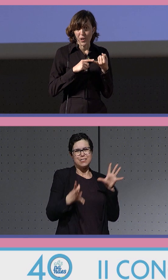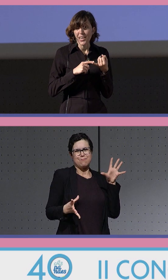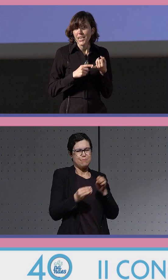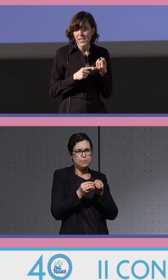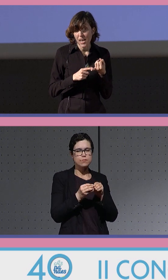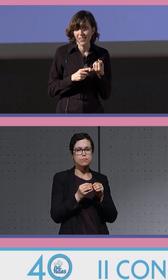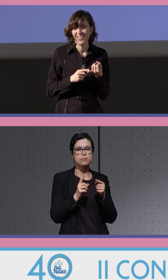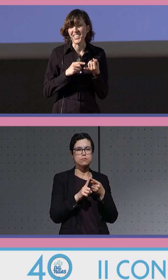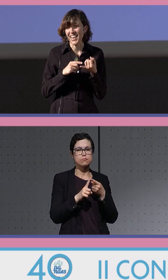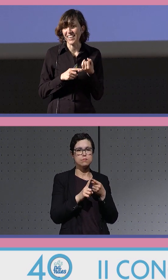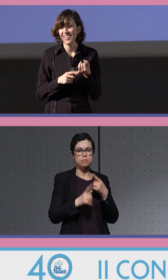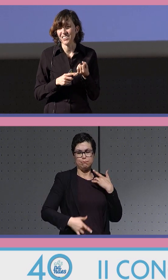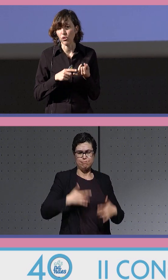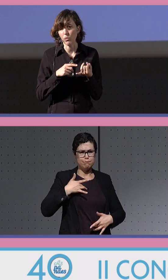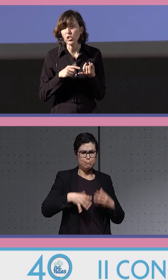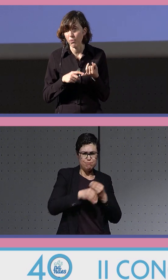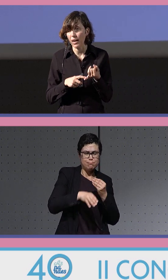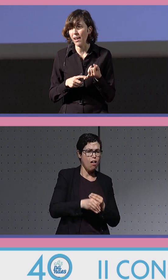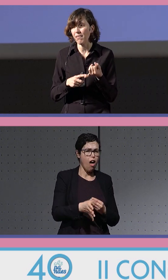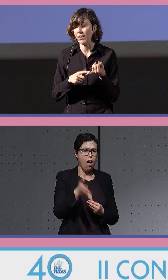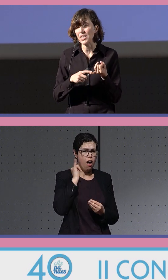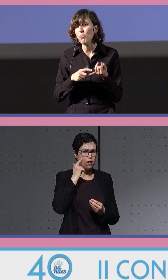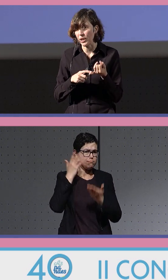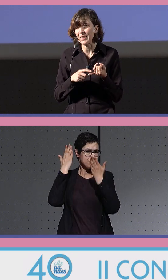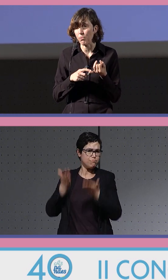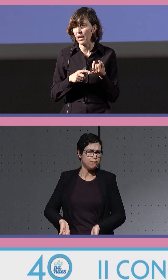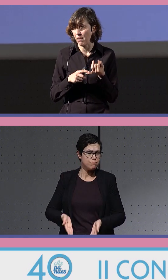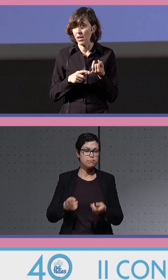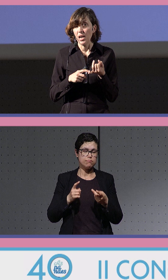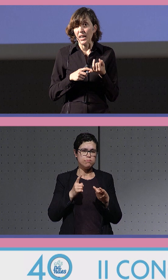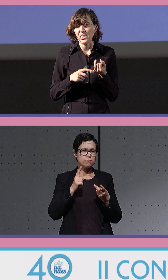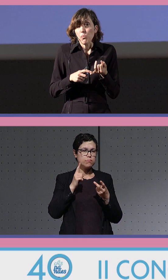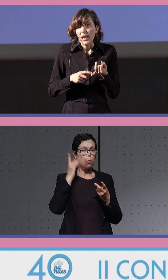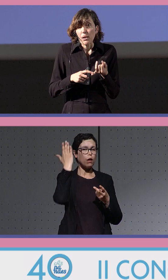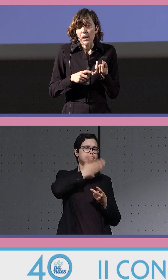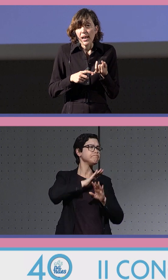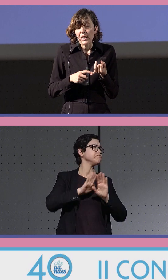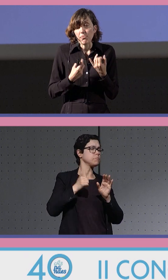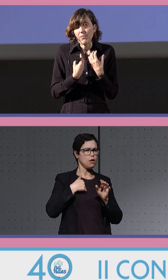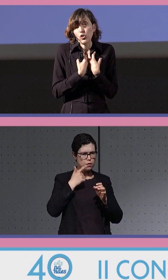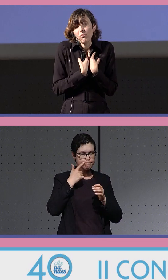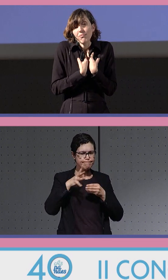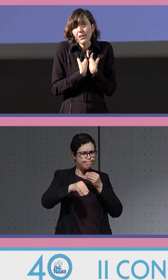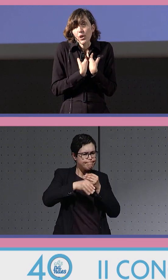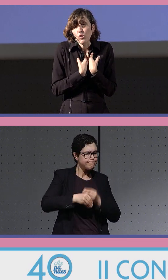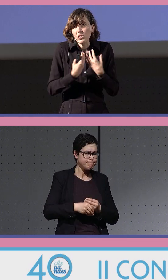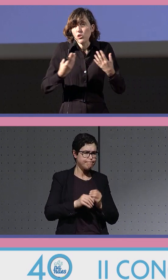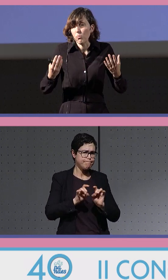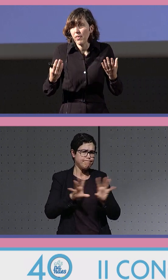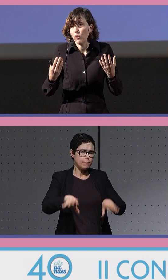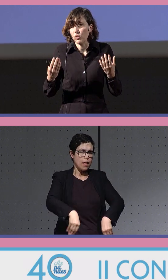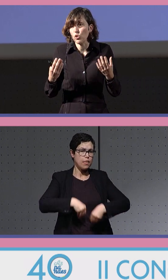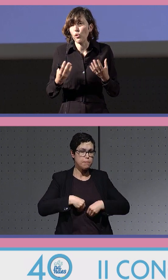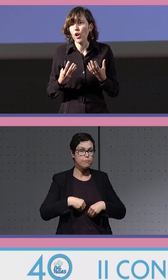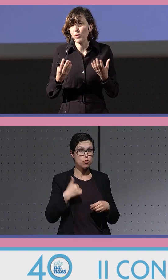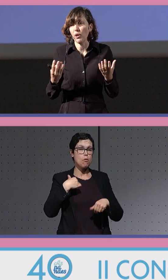La comorbilidad existe, está ahí, solo tenemos que verla y es importante verla. Y es importante verla y yo es que soy